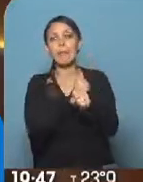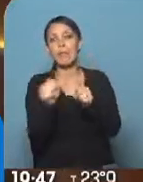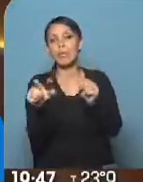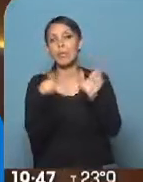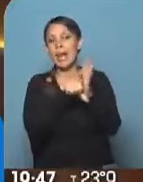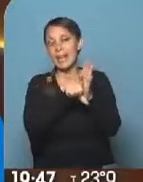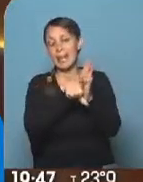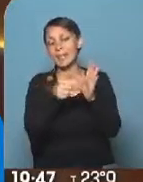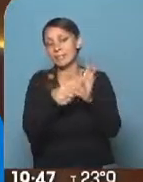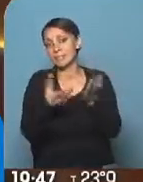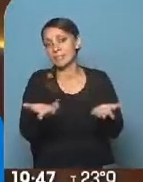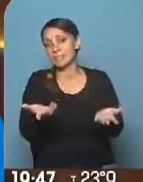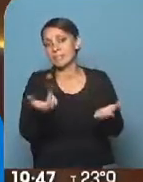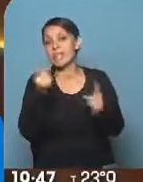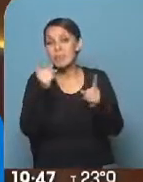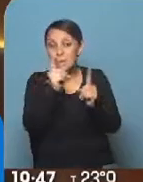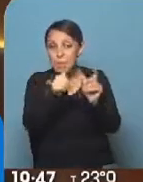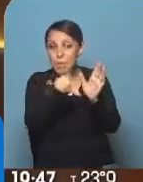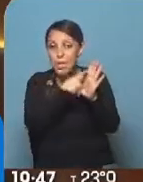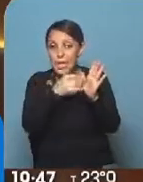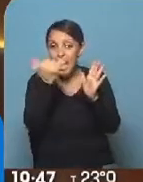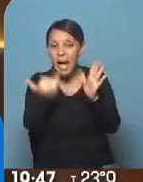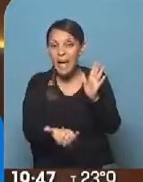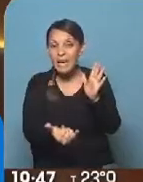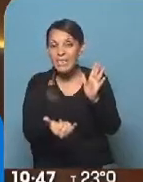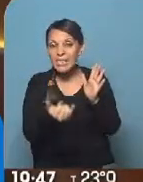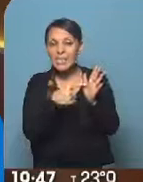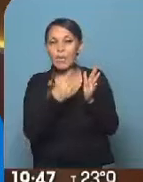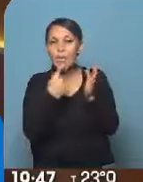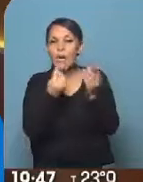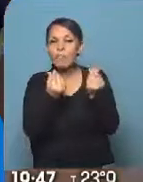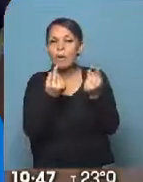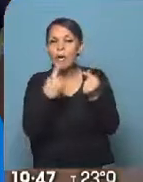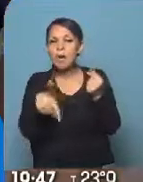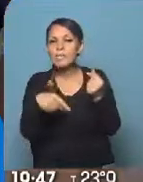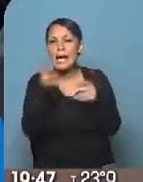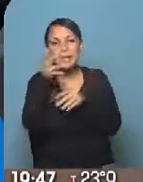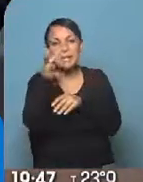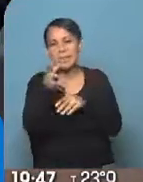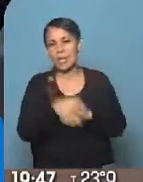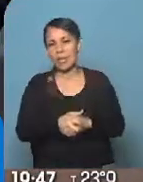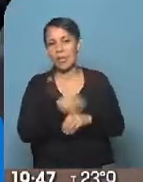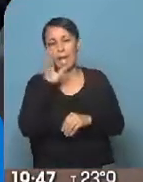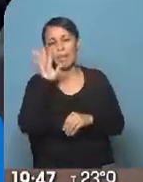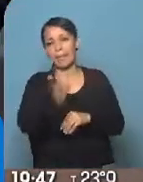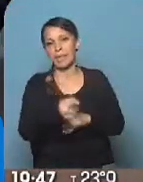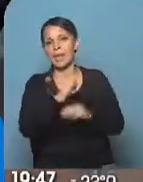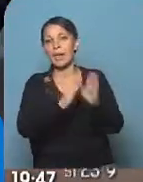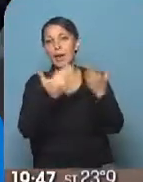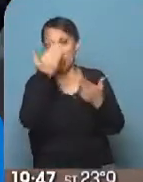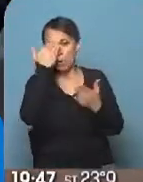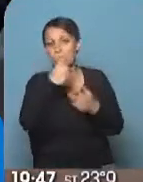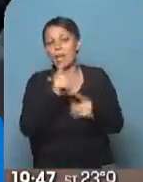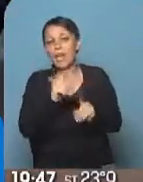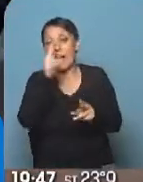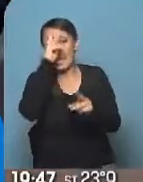pero la propia ley contiene vicios de inconstitucionalidad porque no respetan las condiciones